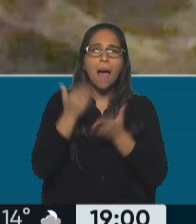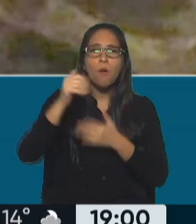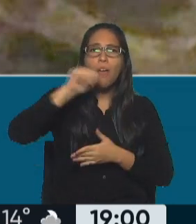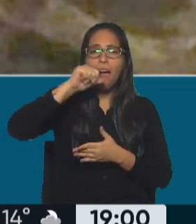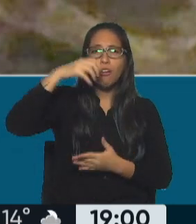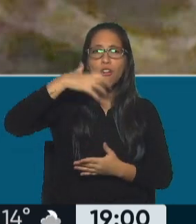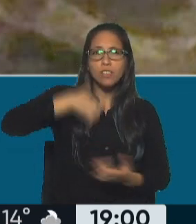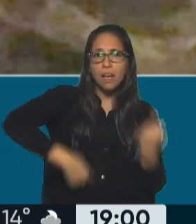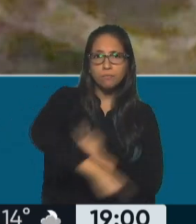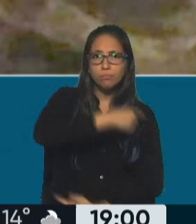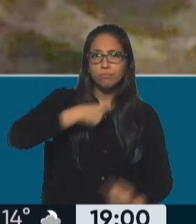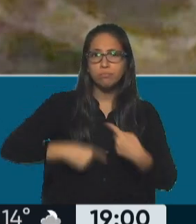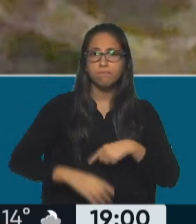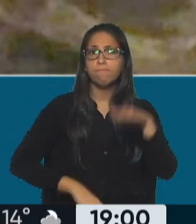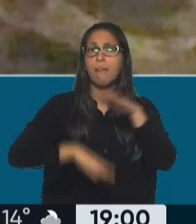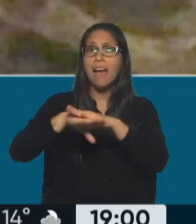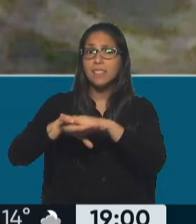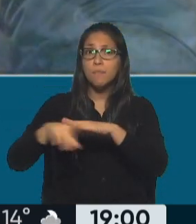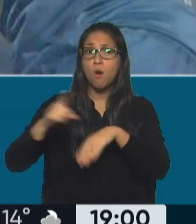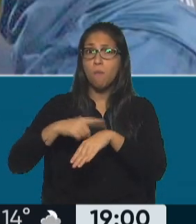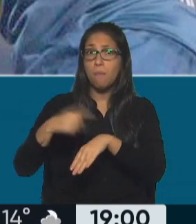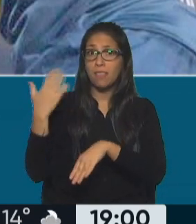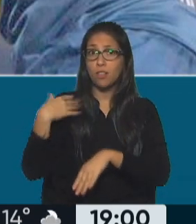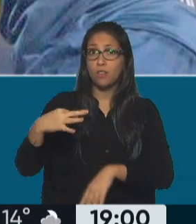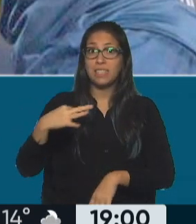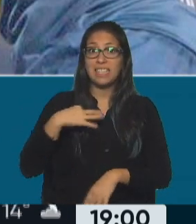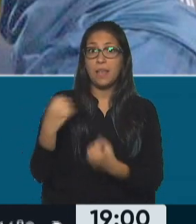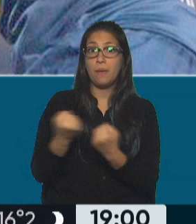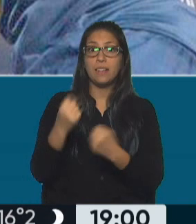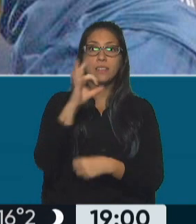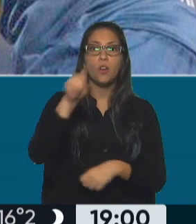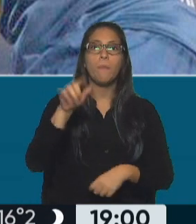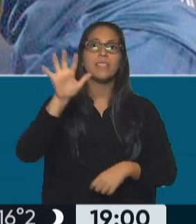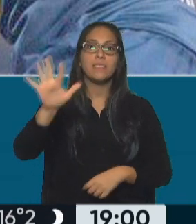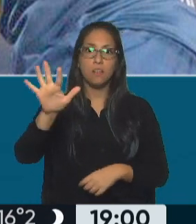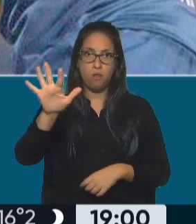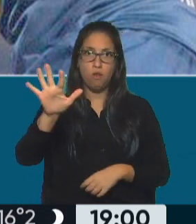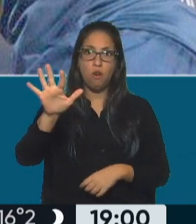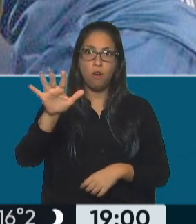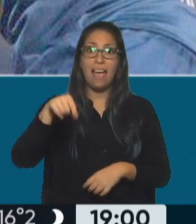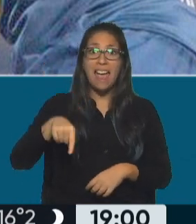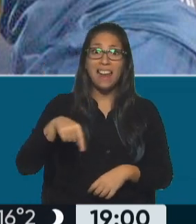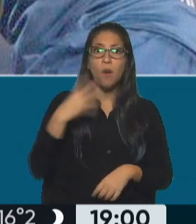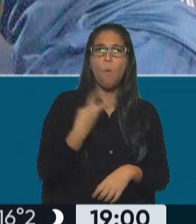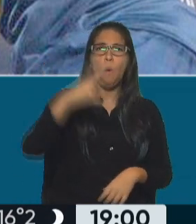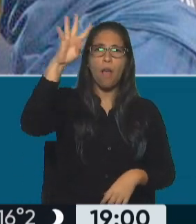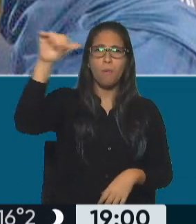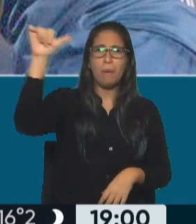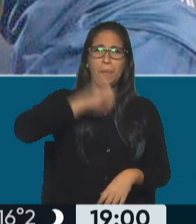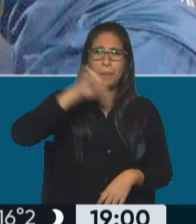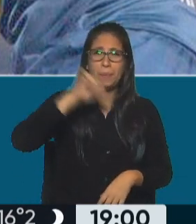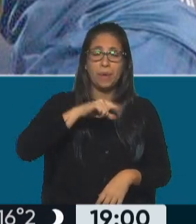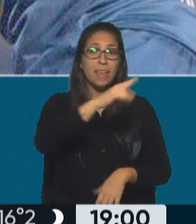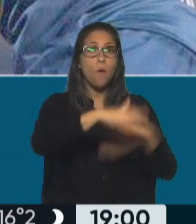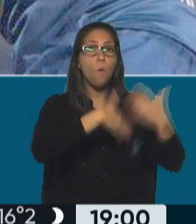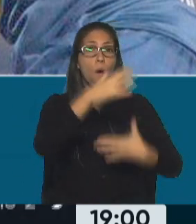alcohol en sangre el máximo permitido para un civil es de 0,5 es decir tenía casi cuatro veces más